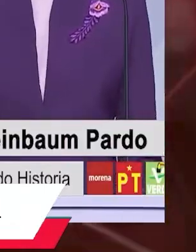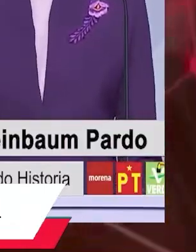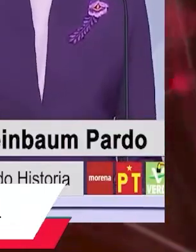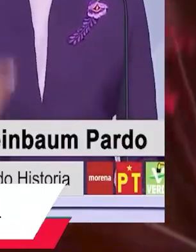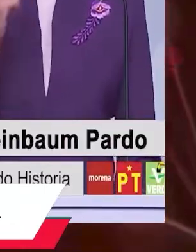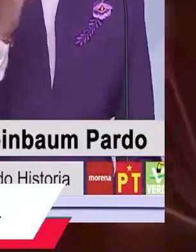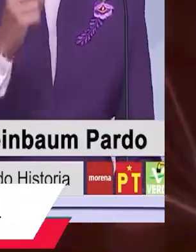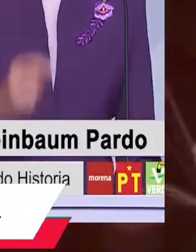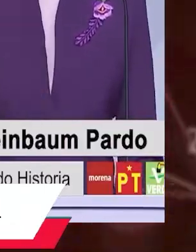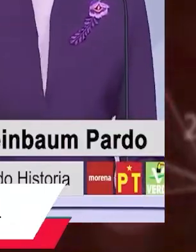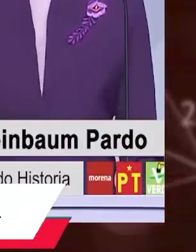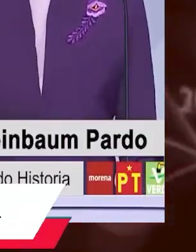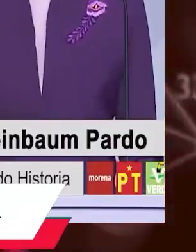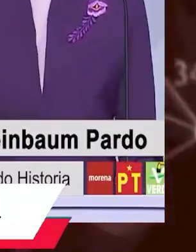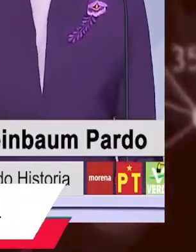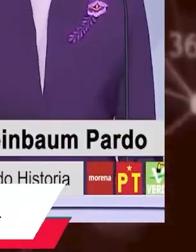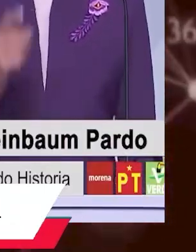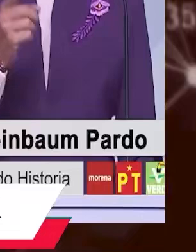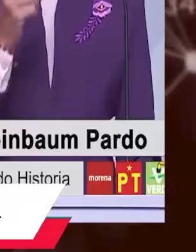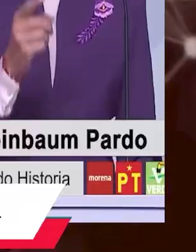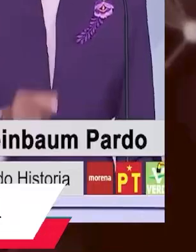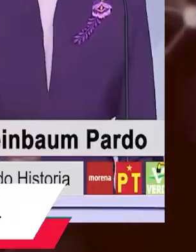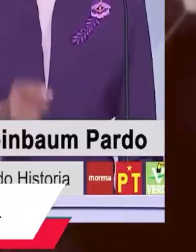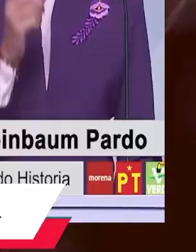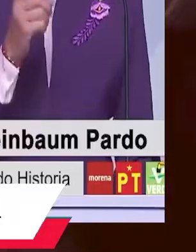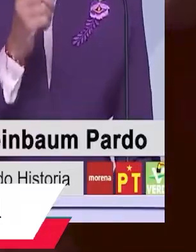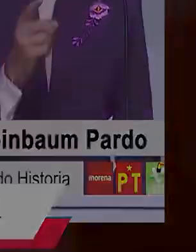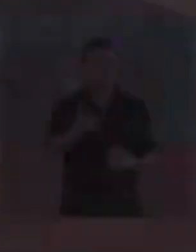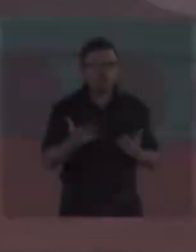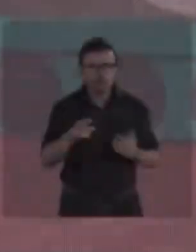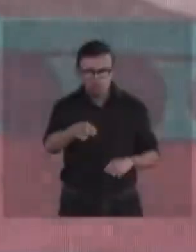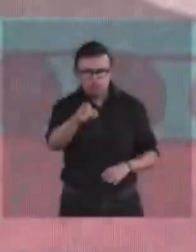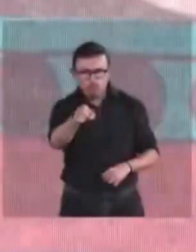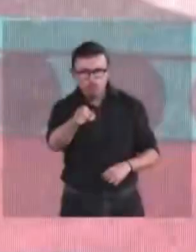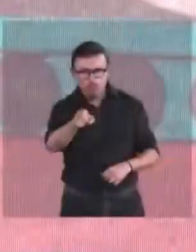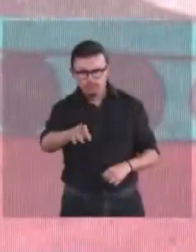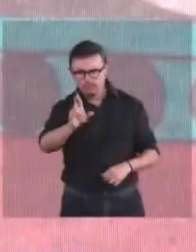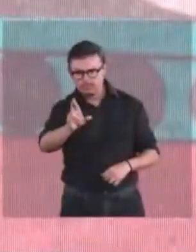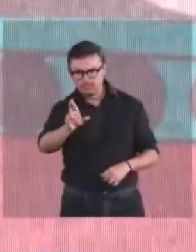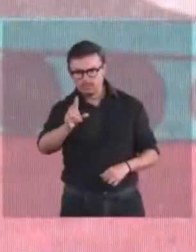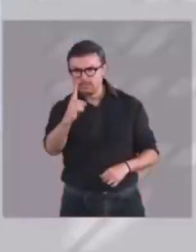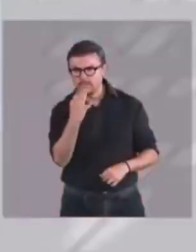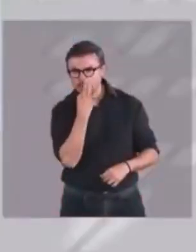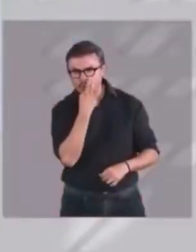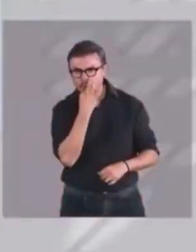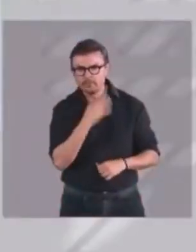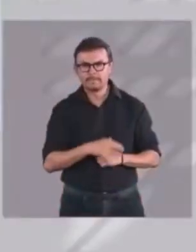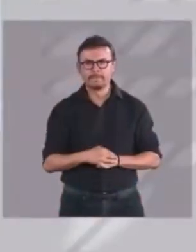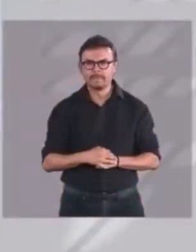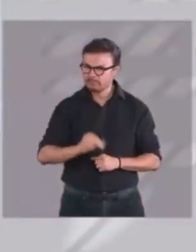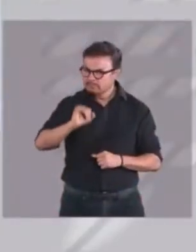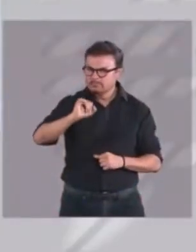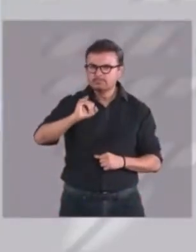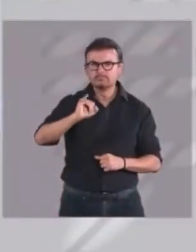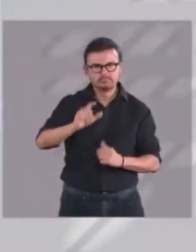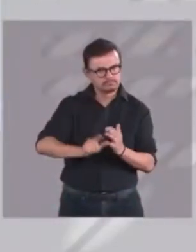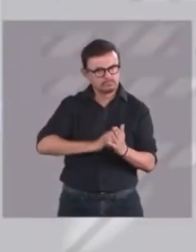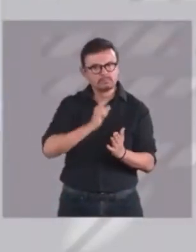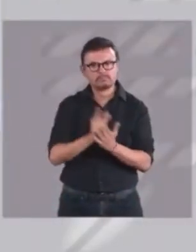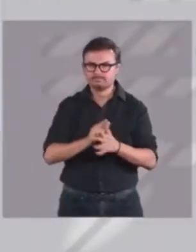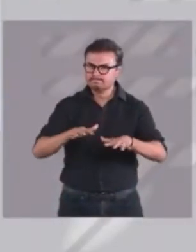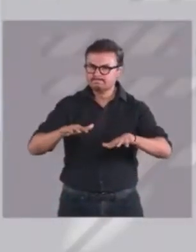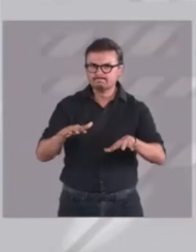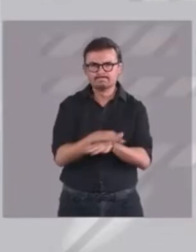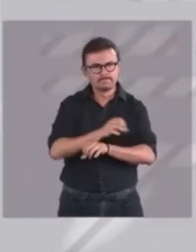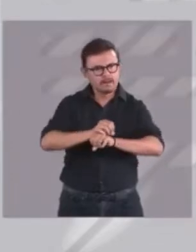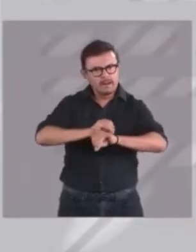Judicial en su conjunto. Vamos a ver ese fragmento. Bueno, por supuesto que sí impulsaría una reforma.